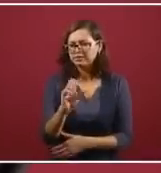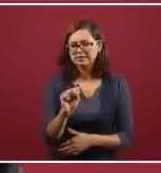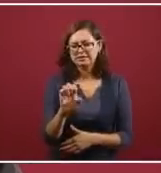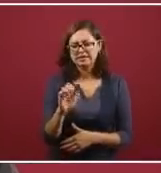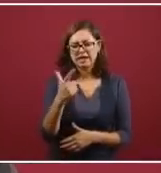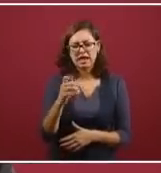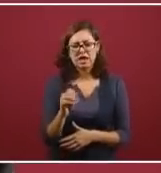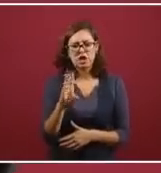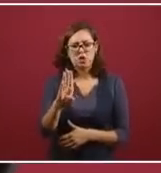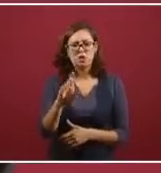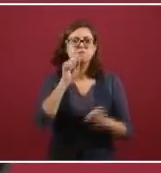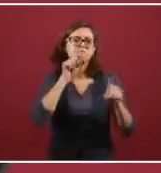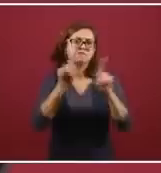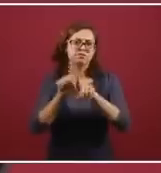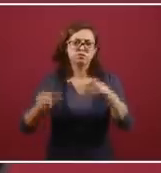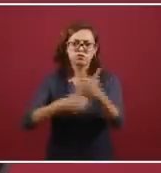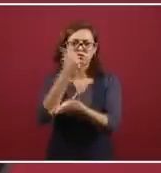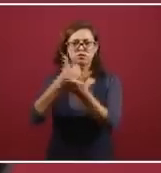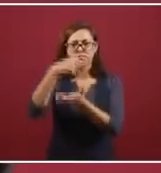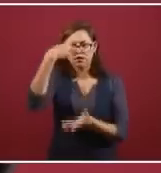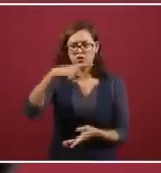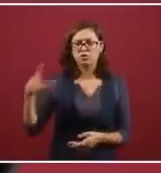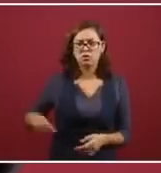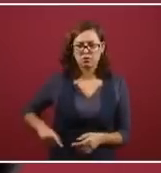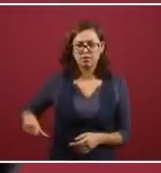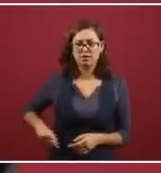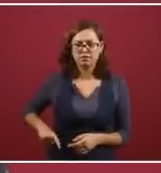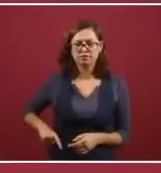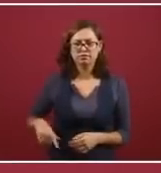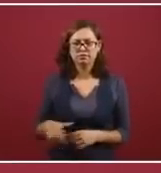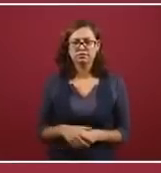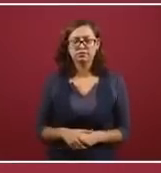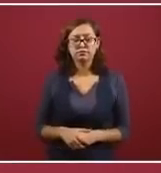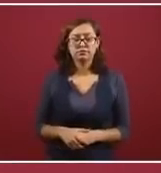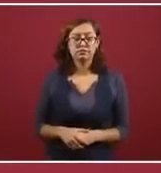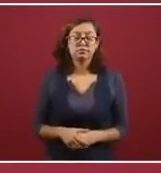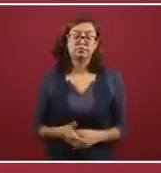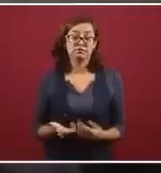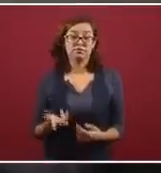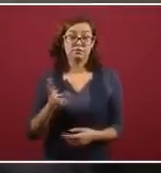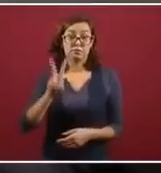y desde luego el gobierno de la ciudad. Si se está violando